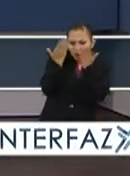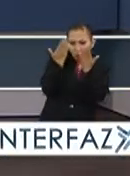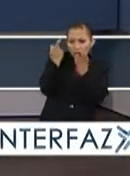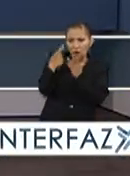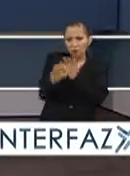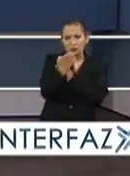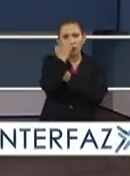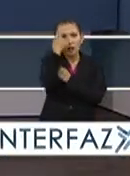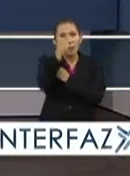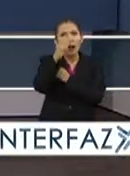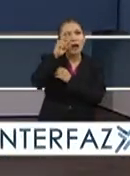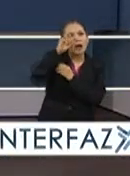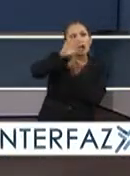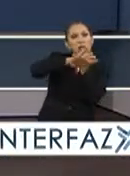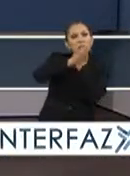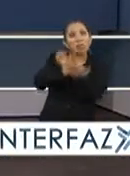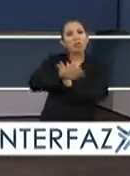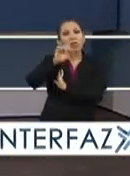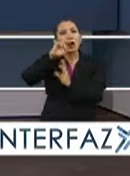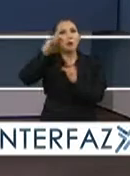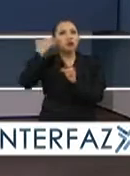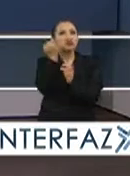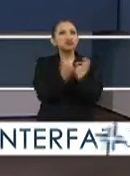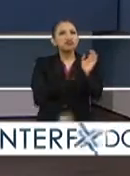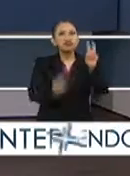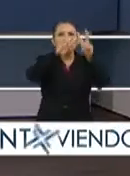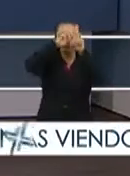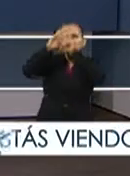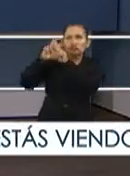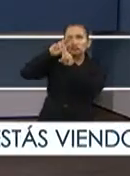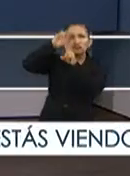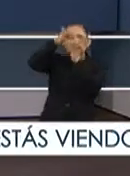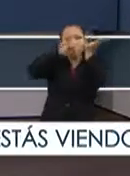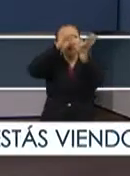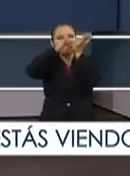su escuela para poder convertirse en astrónomos y predecir estos